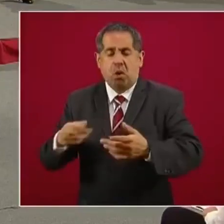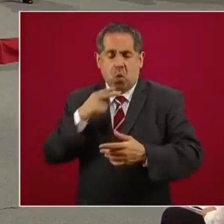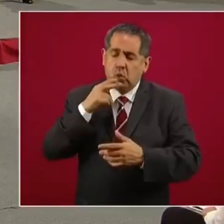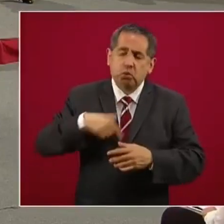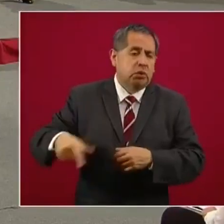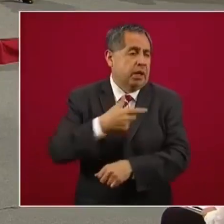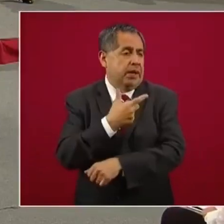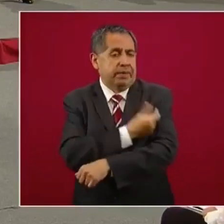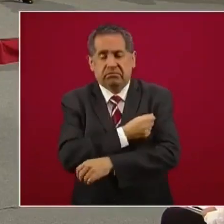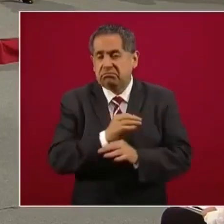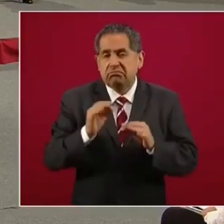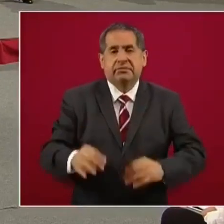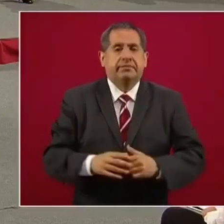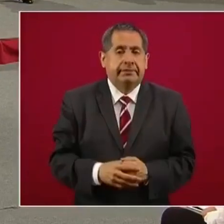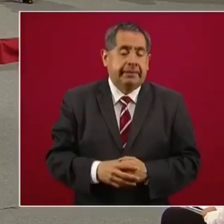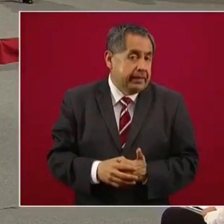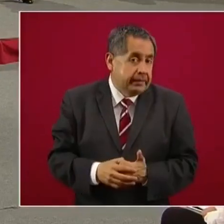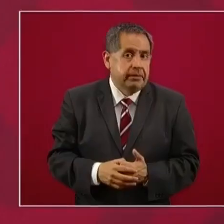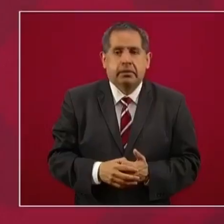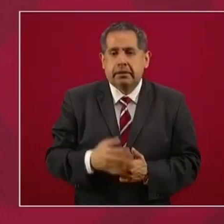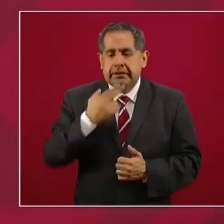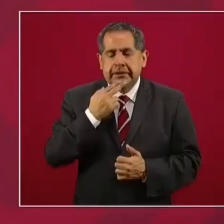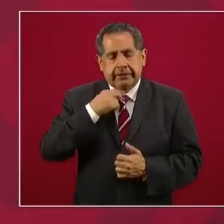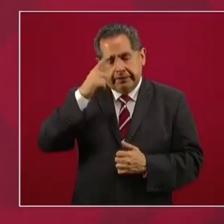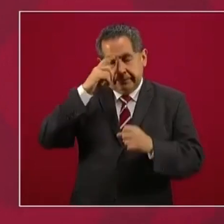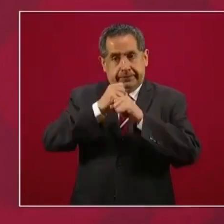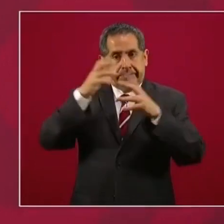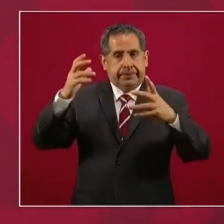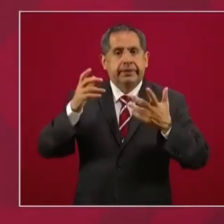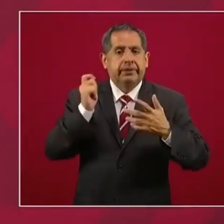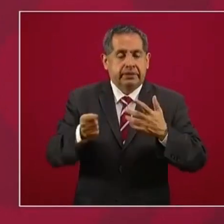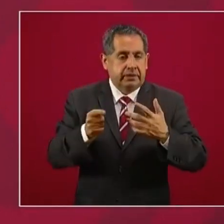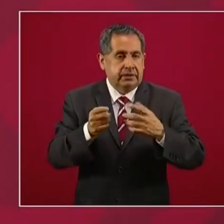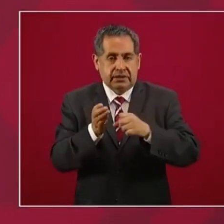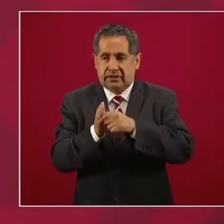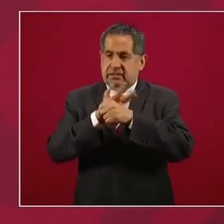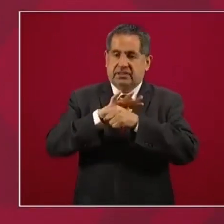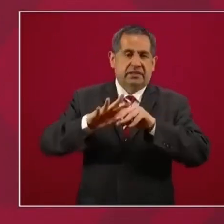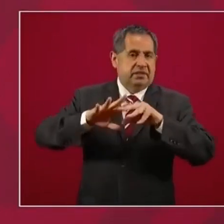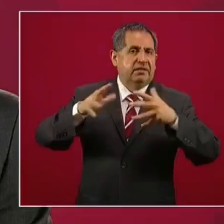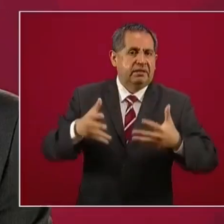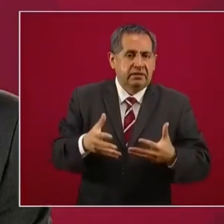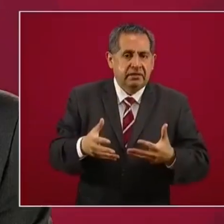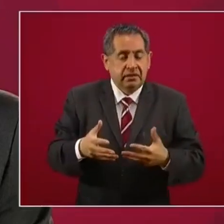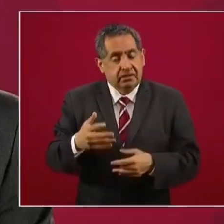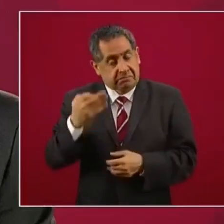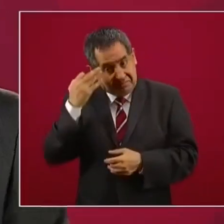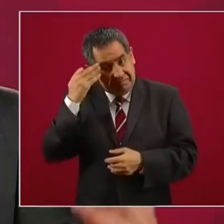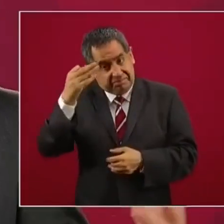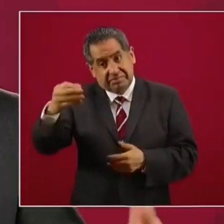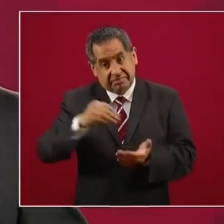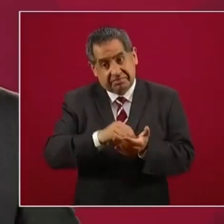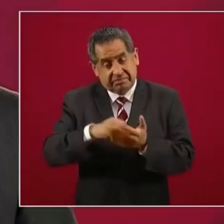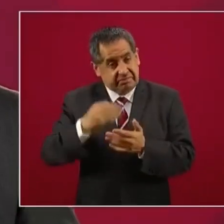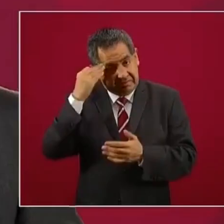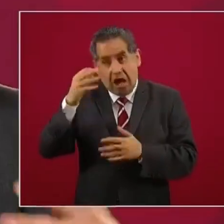utilización. Esto nos puede dar aliento a que la epidemia, que repetidamente hemos señalado será larga en